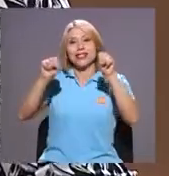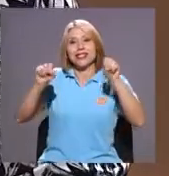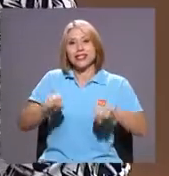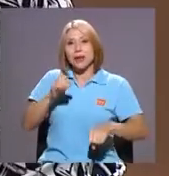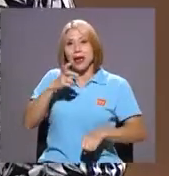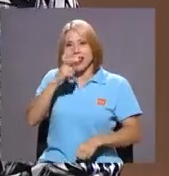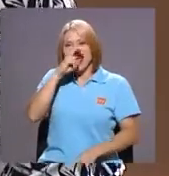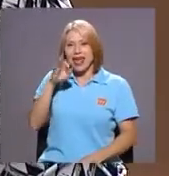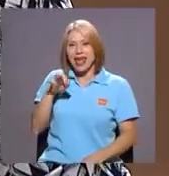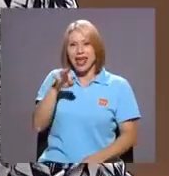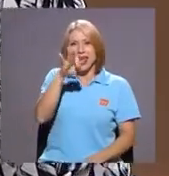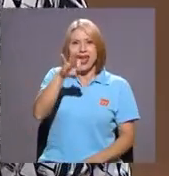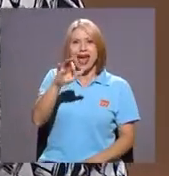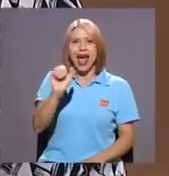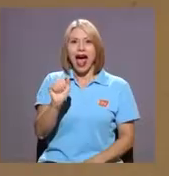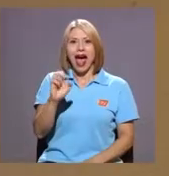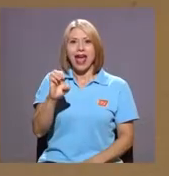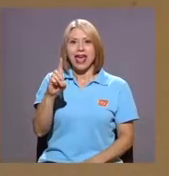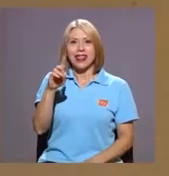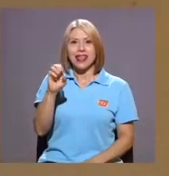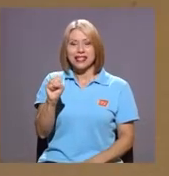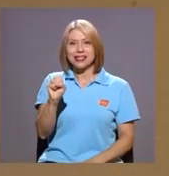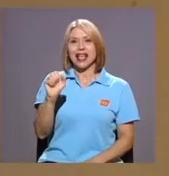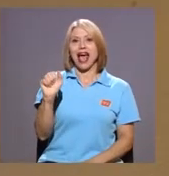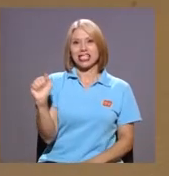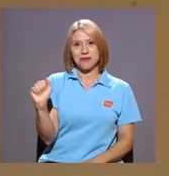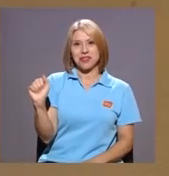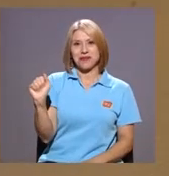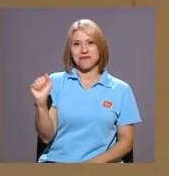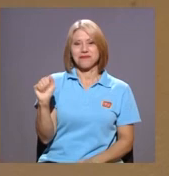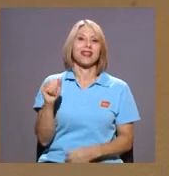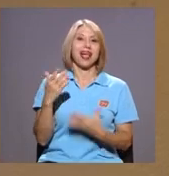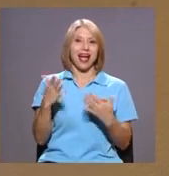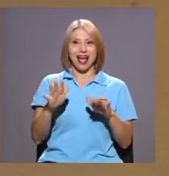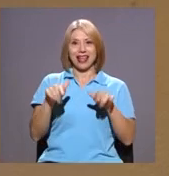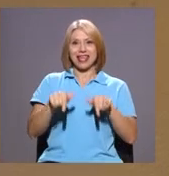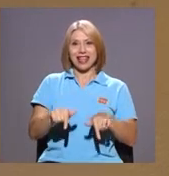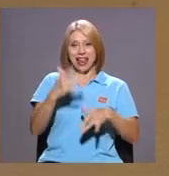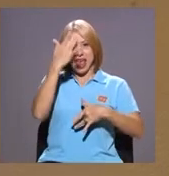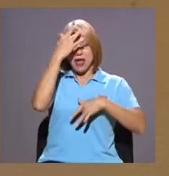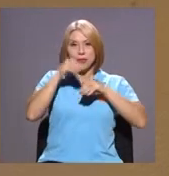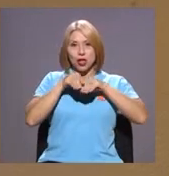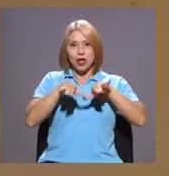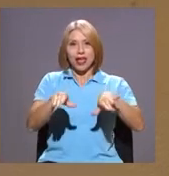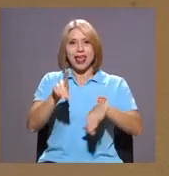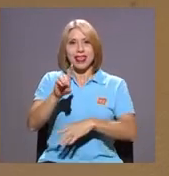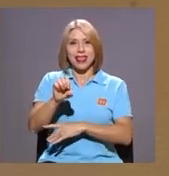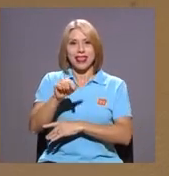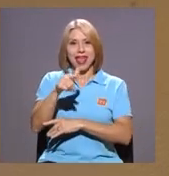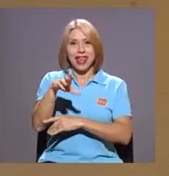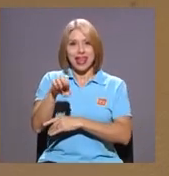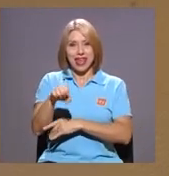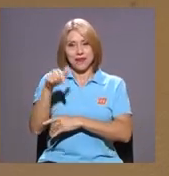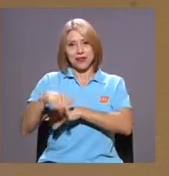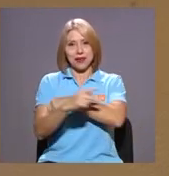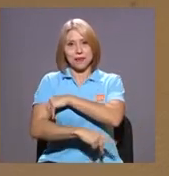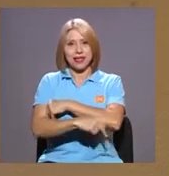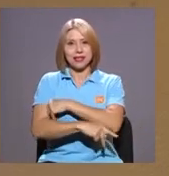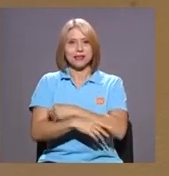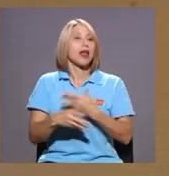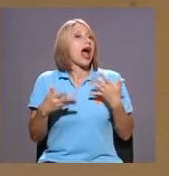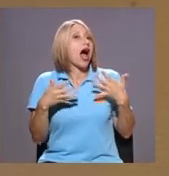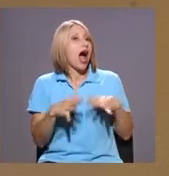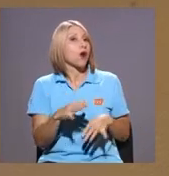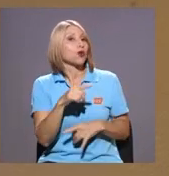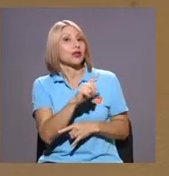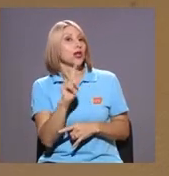la epidemiología del dengue en el país. Aunque no es la única en la literatura, las cosas que usted ha publicado en ese ámbito,